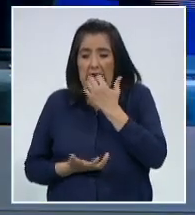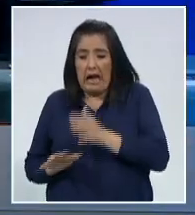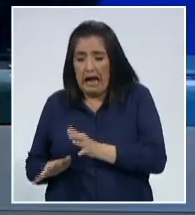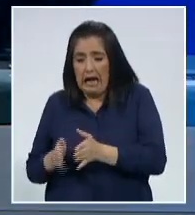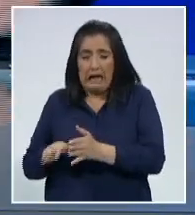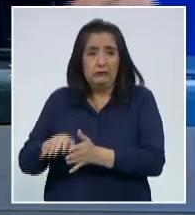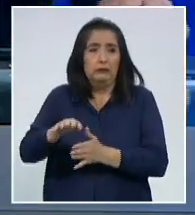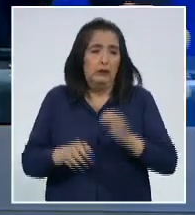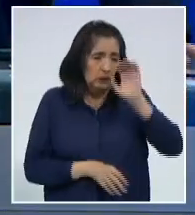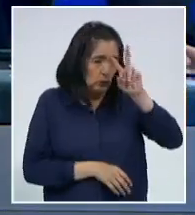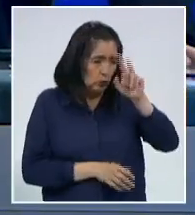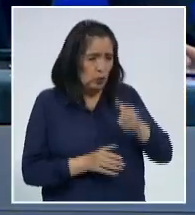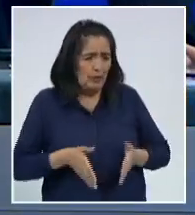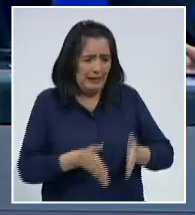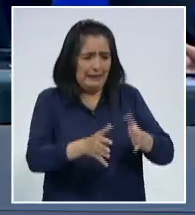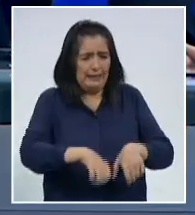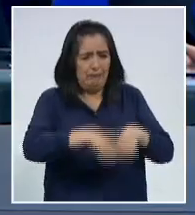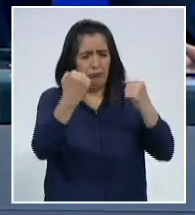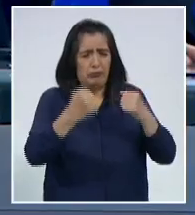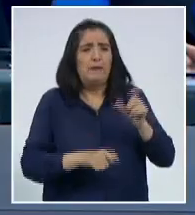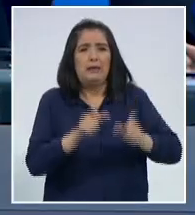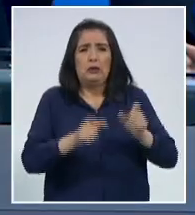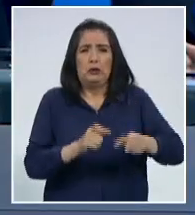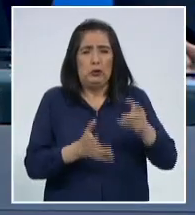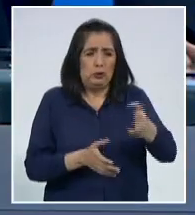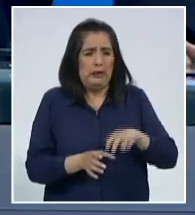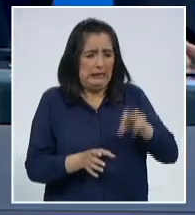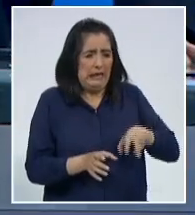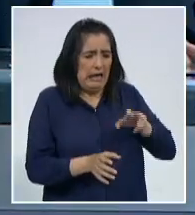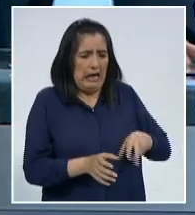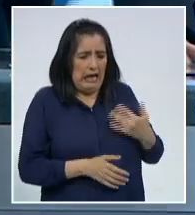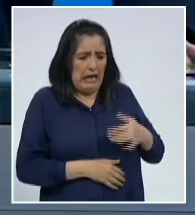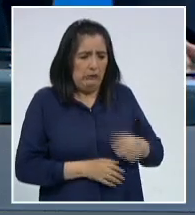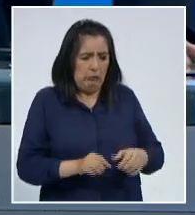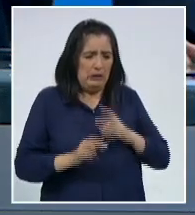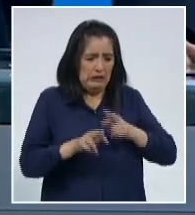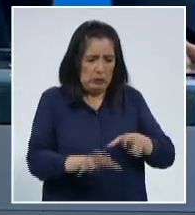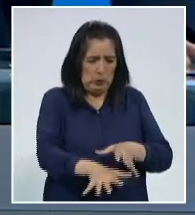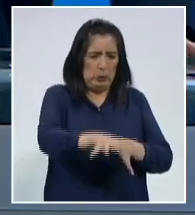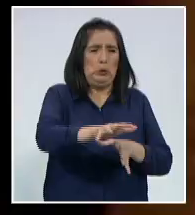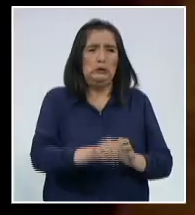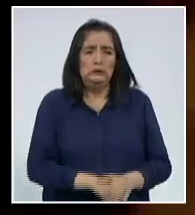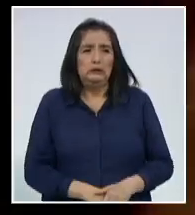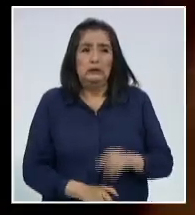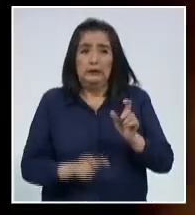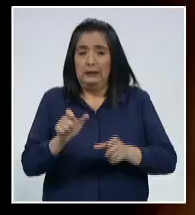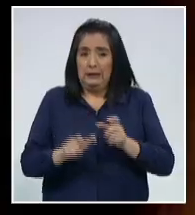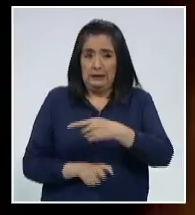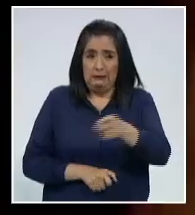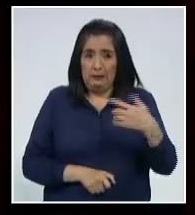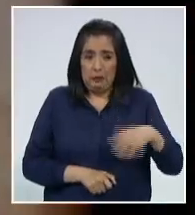la carretera está bloqueada y cientos de pasajeros han quedado varados por la crecida del caudal de un río. Los pobladores se